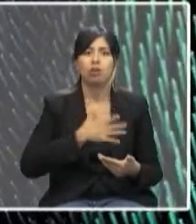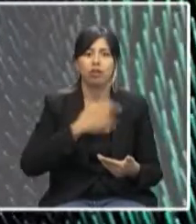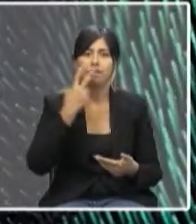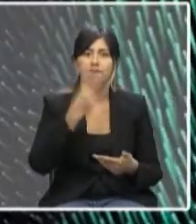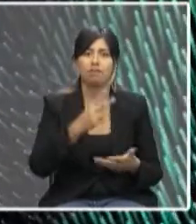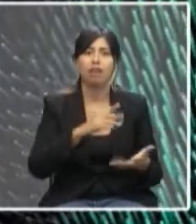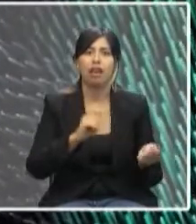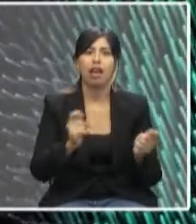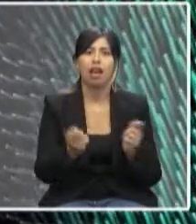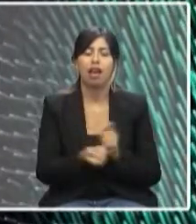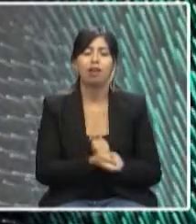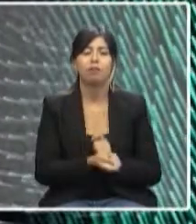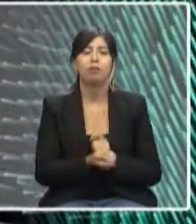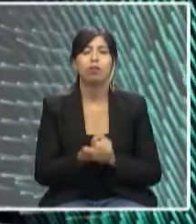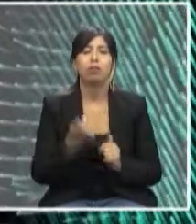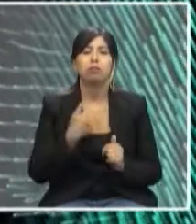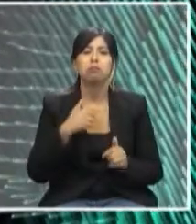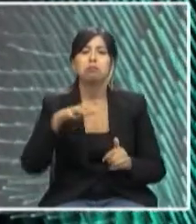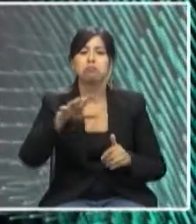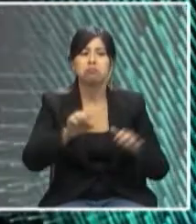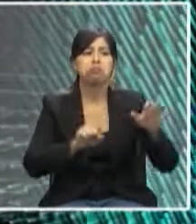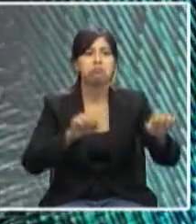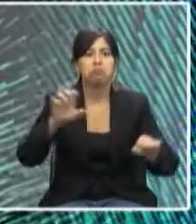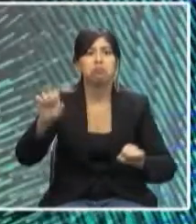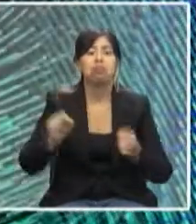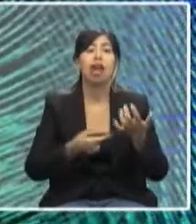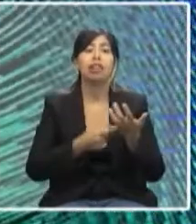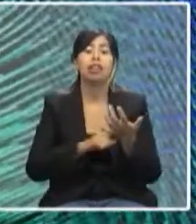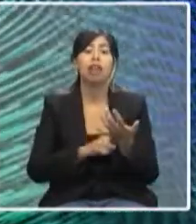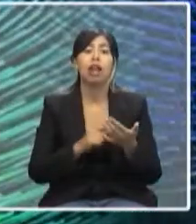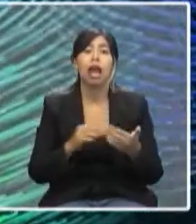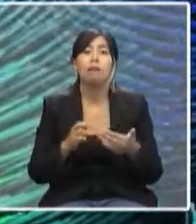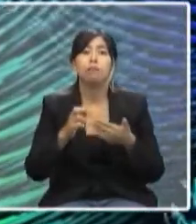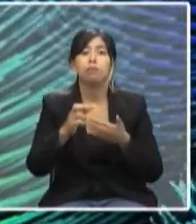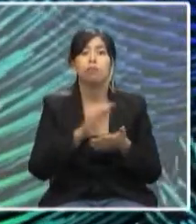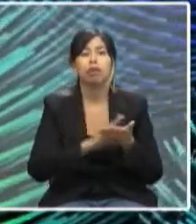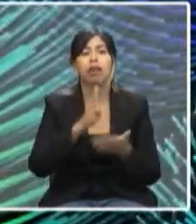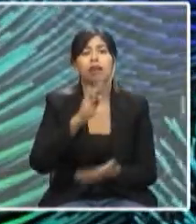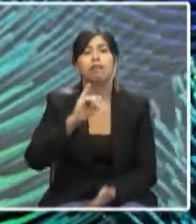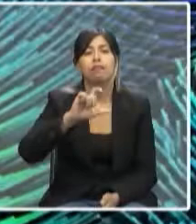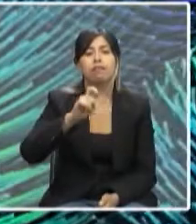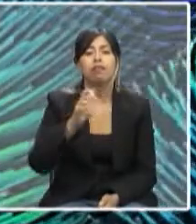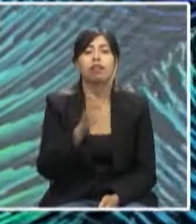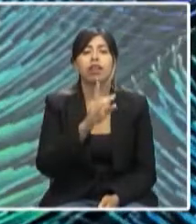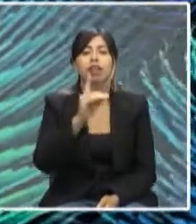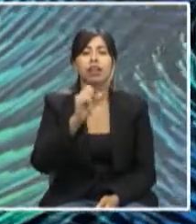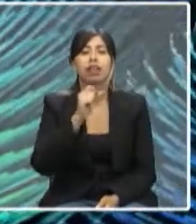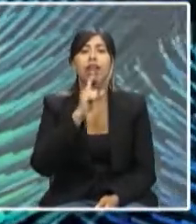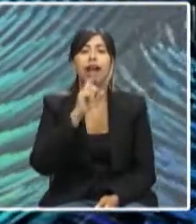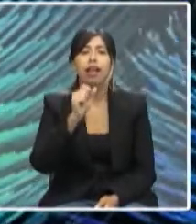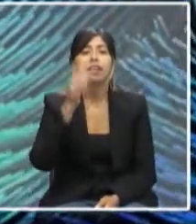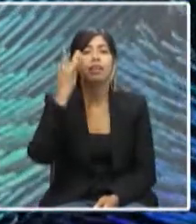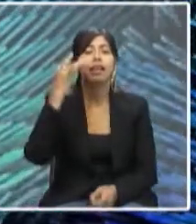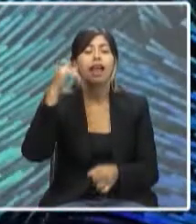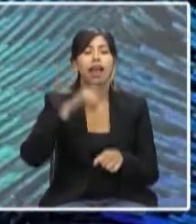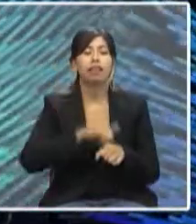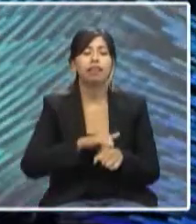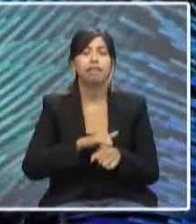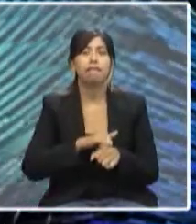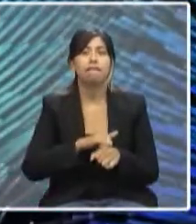Me apalanco de tecnologías exponenciales como el Big Data, la inteligencia artificial, el